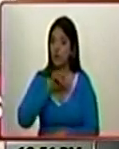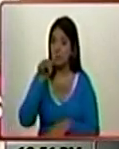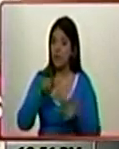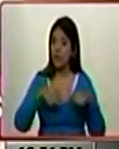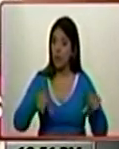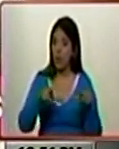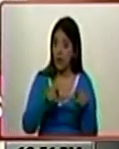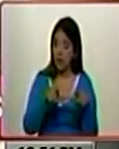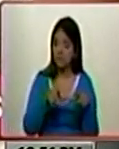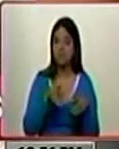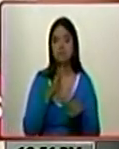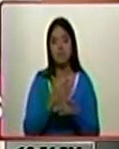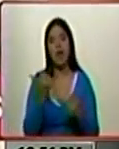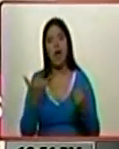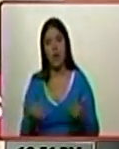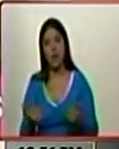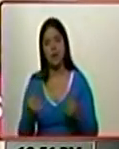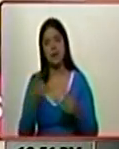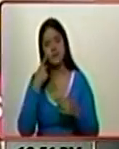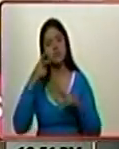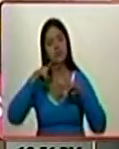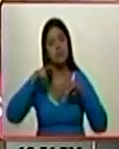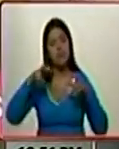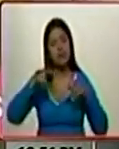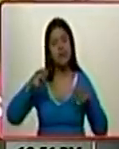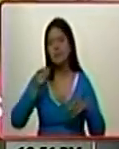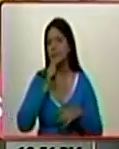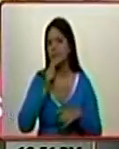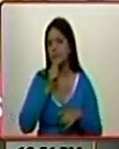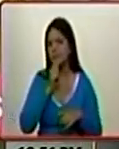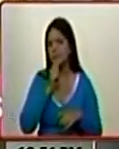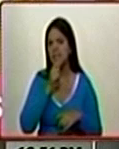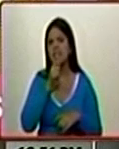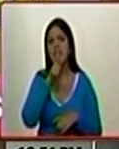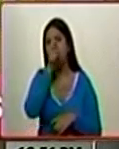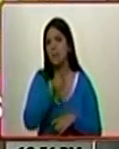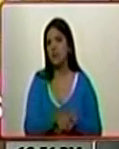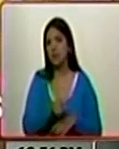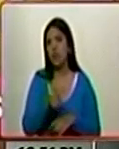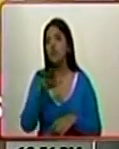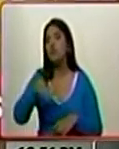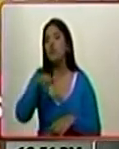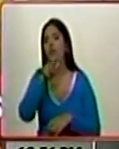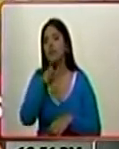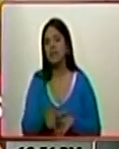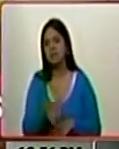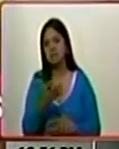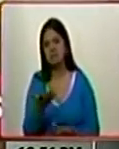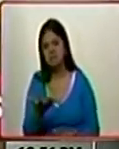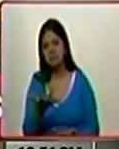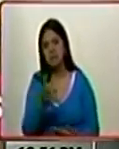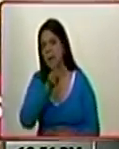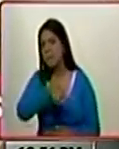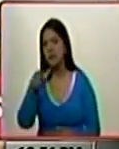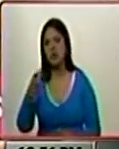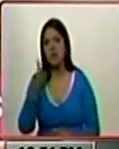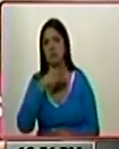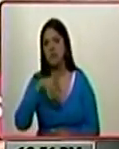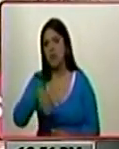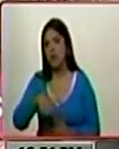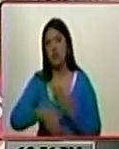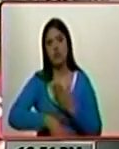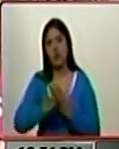sí, estamos ahorita en la fase de investigación para ver, primero para dar con el paradero de los dueños del establecimiento, porque todavía no hemos